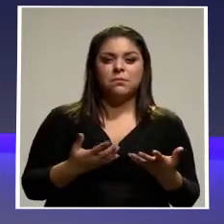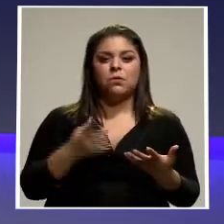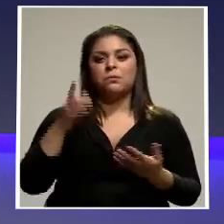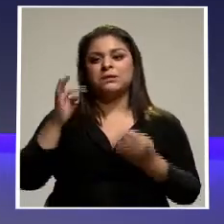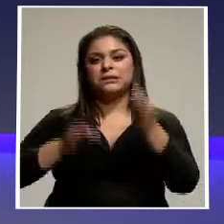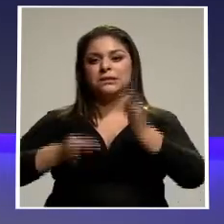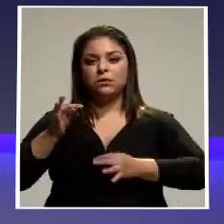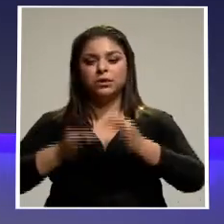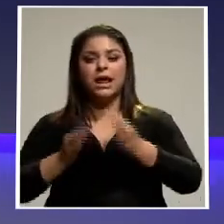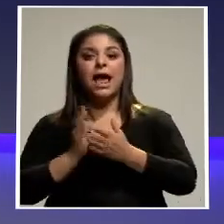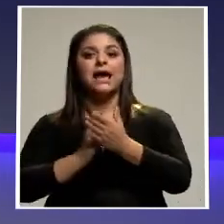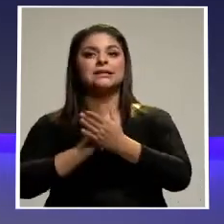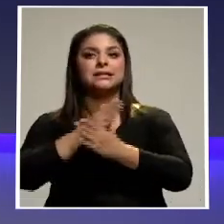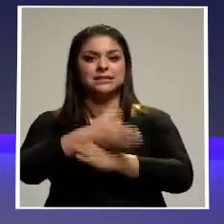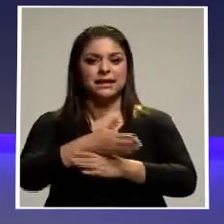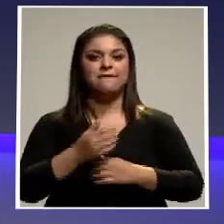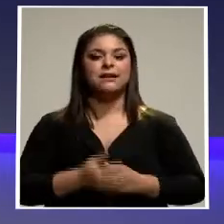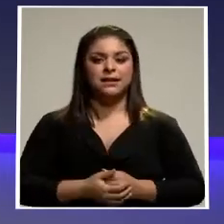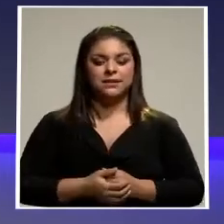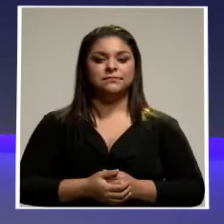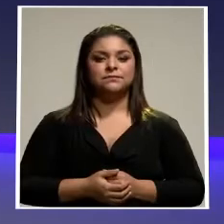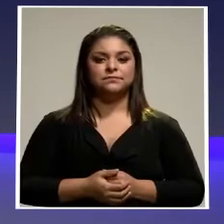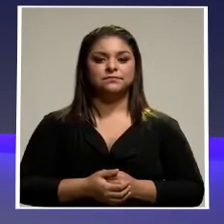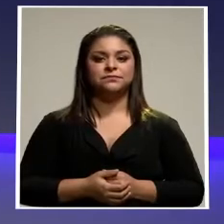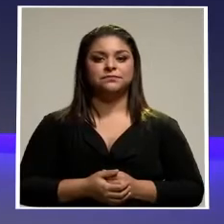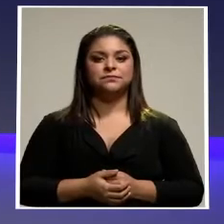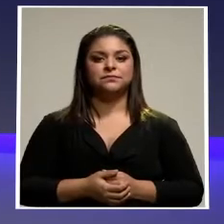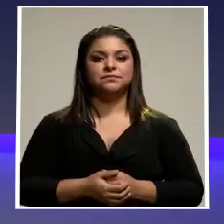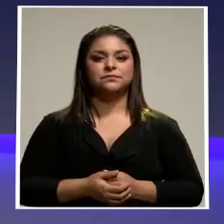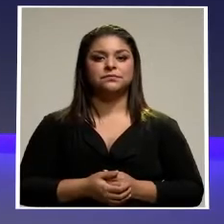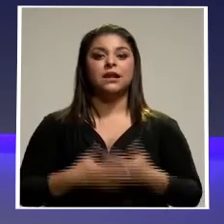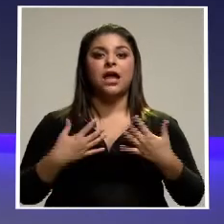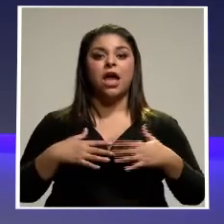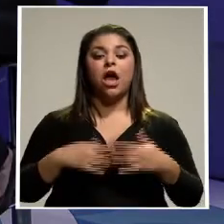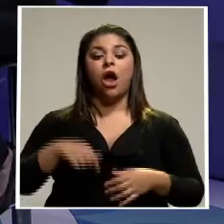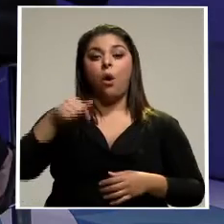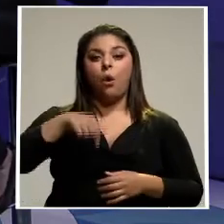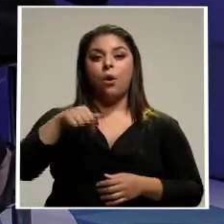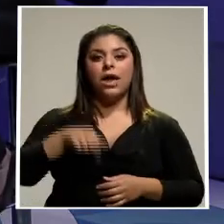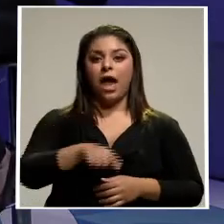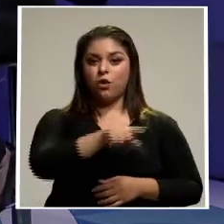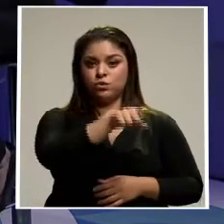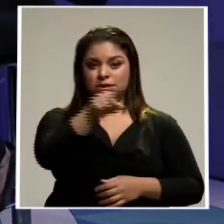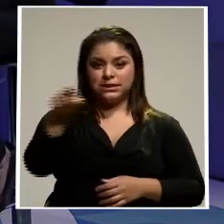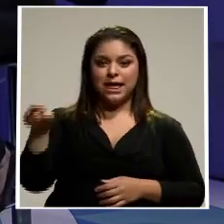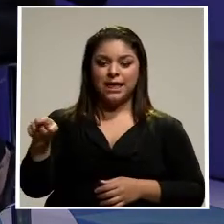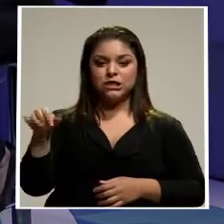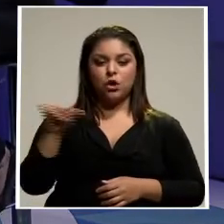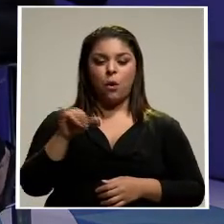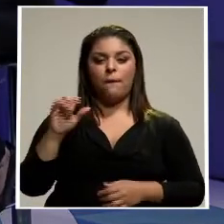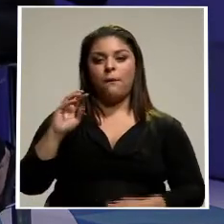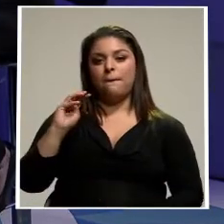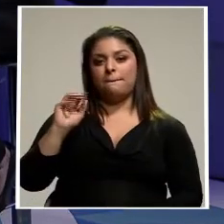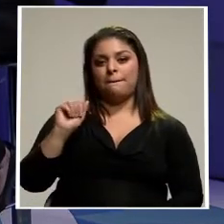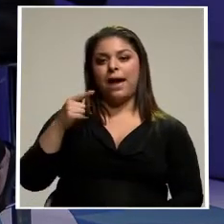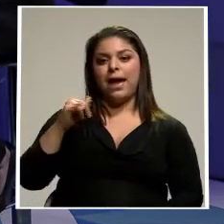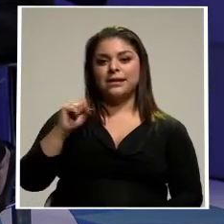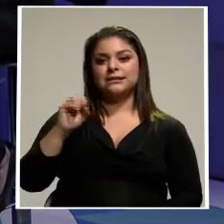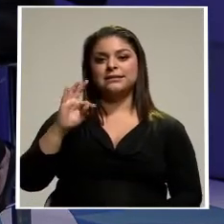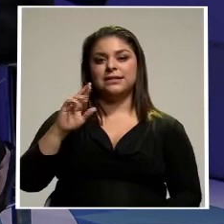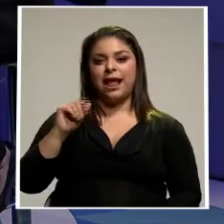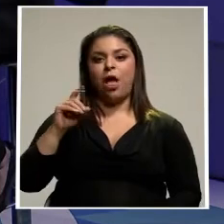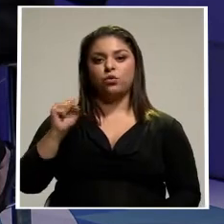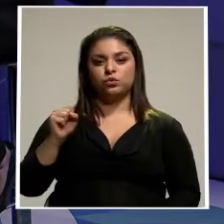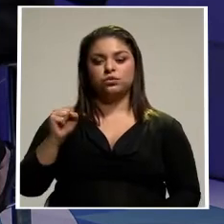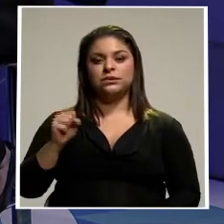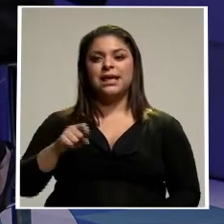hacerlos cumplir. Por eso le digo lo importante. Hoy a usted le toca, a ustedes como magistrados, les toca imponerle a la